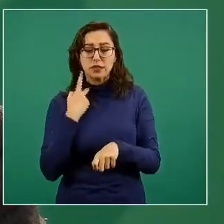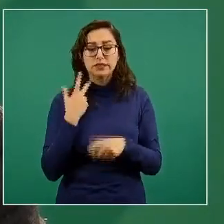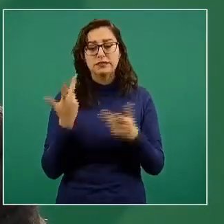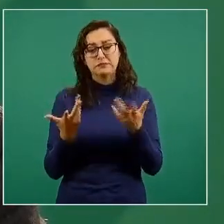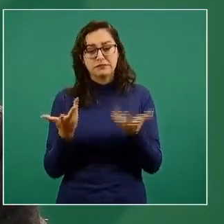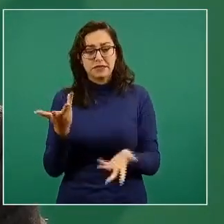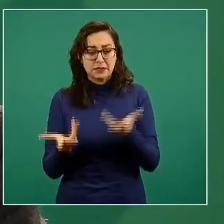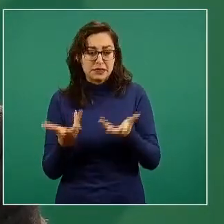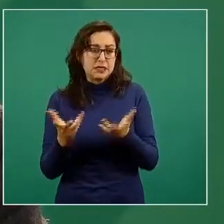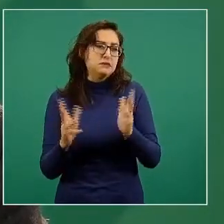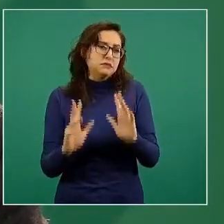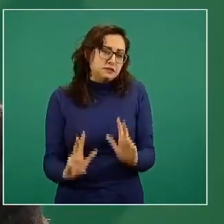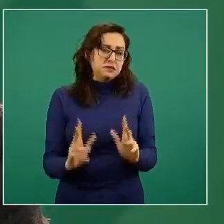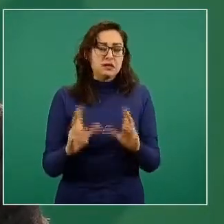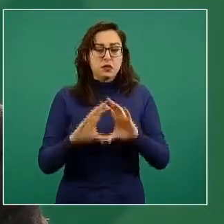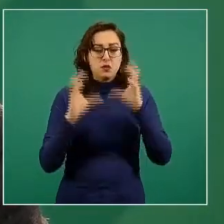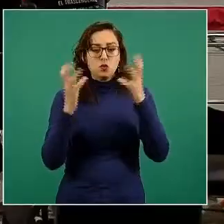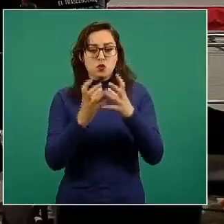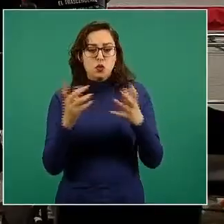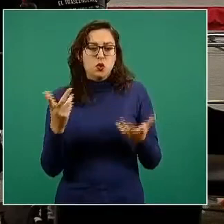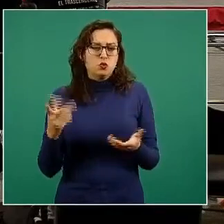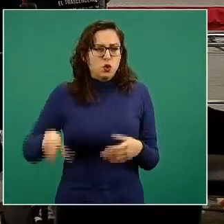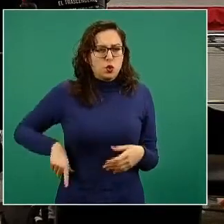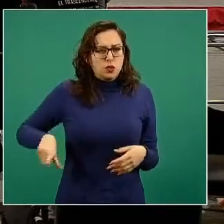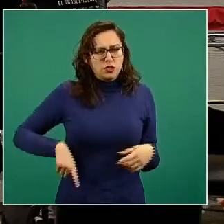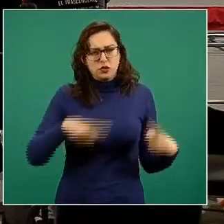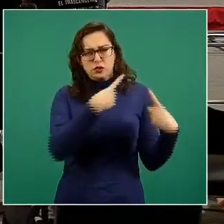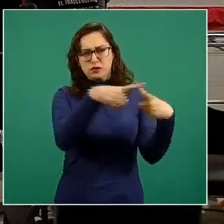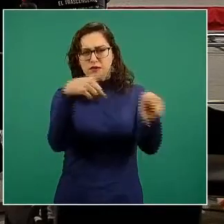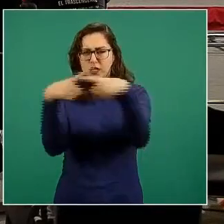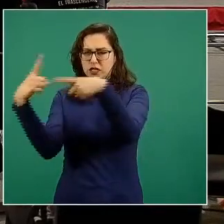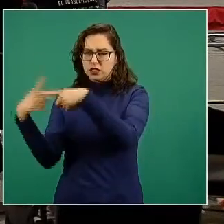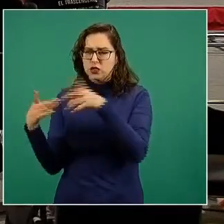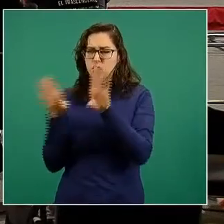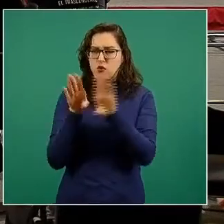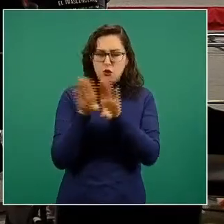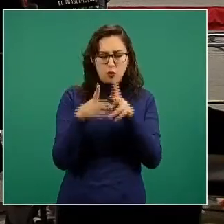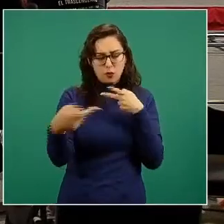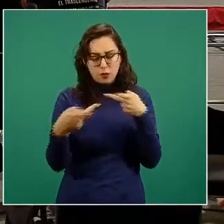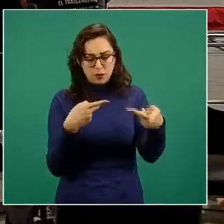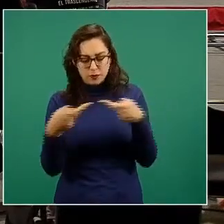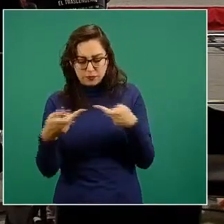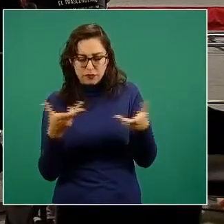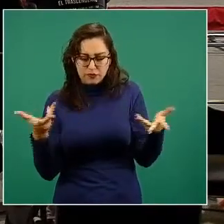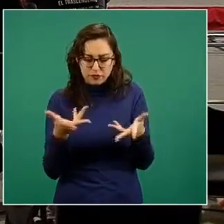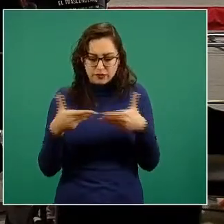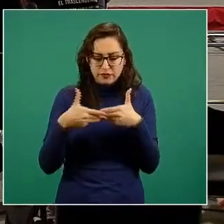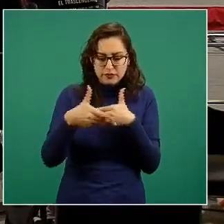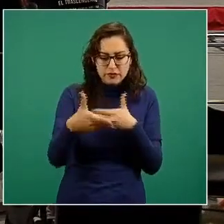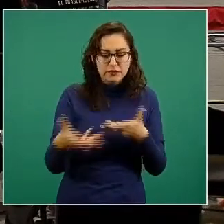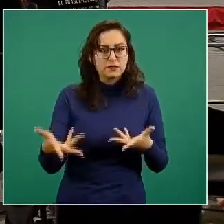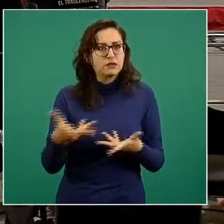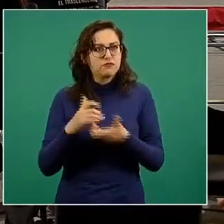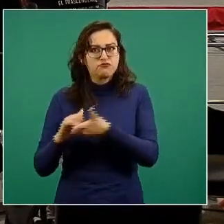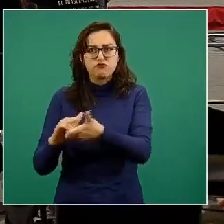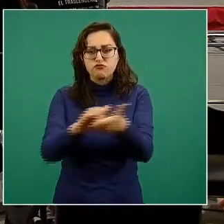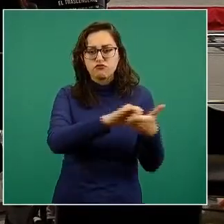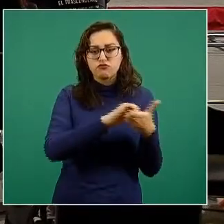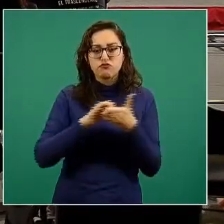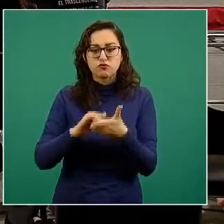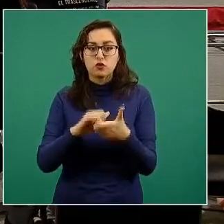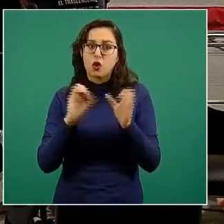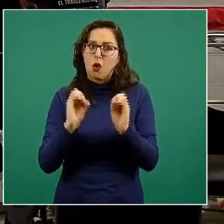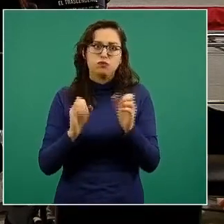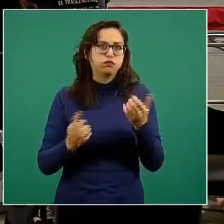mundo, en lo que respecta a la preparación, a la respuesta y a la cooperación o falta